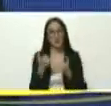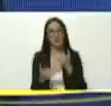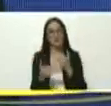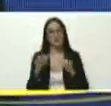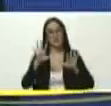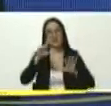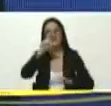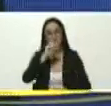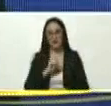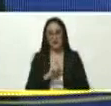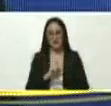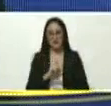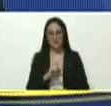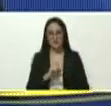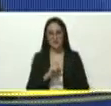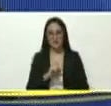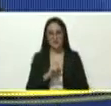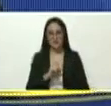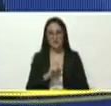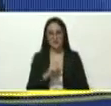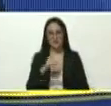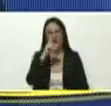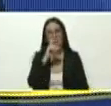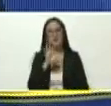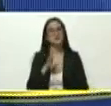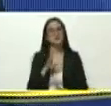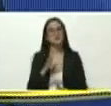década de del año